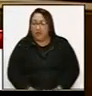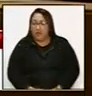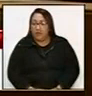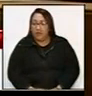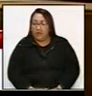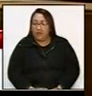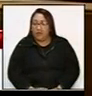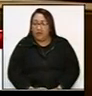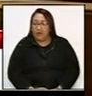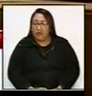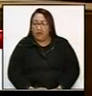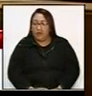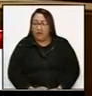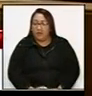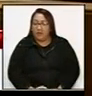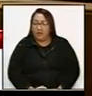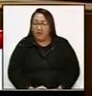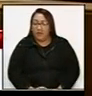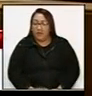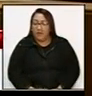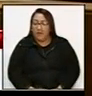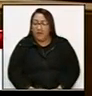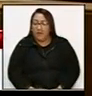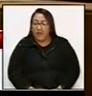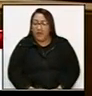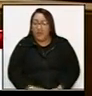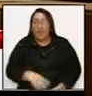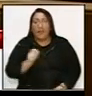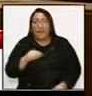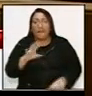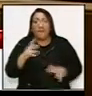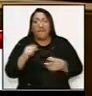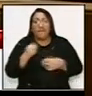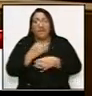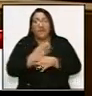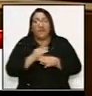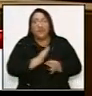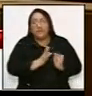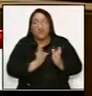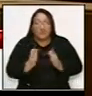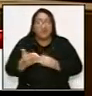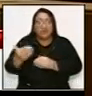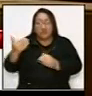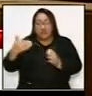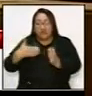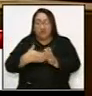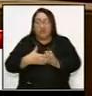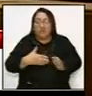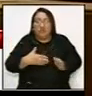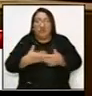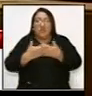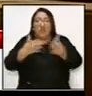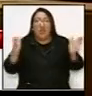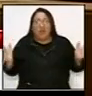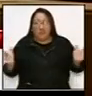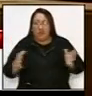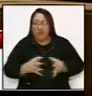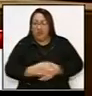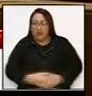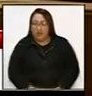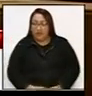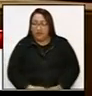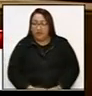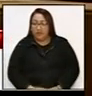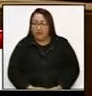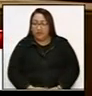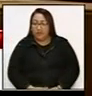Sí, se ha sentido y parece que en ese momento, según me informan, corren hacia la parte de atrás y abren como una mampara que está